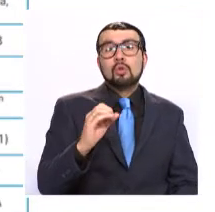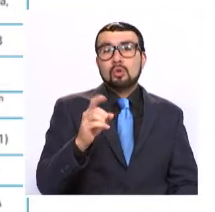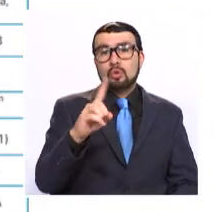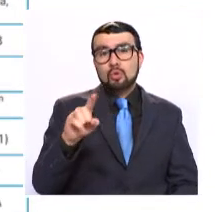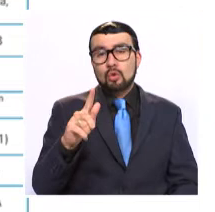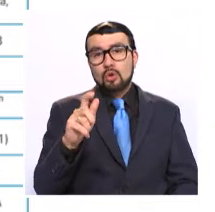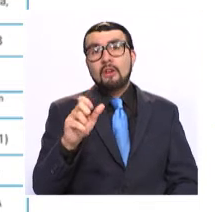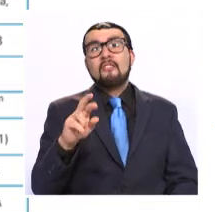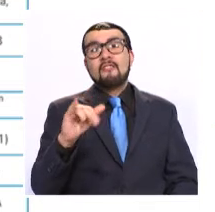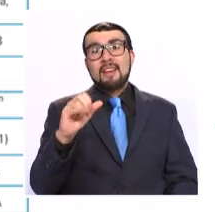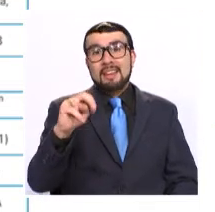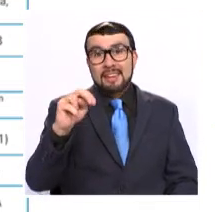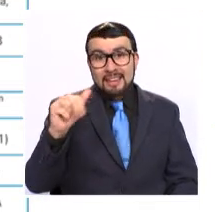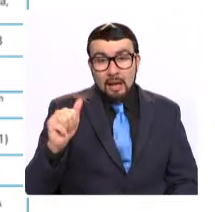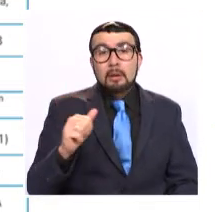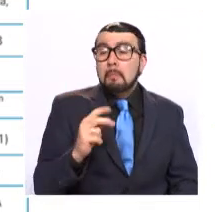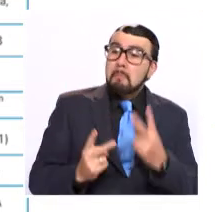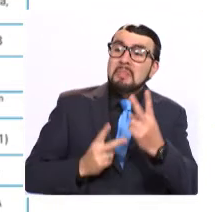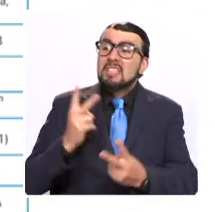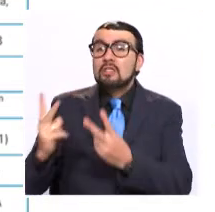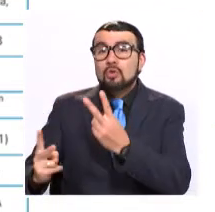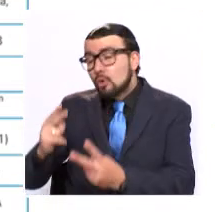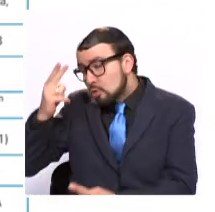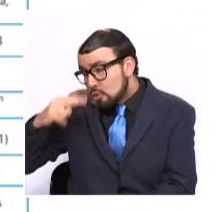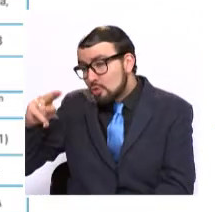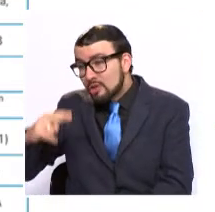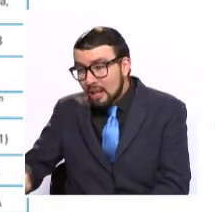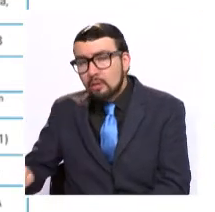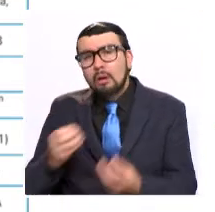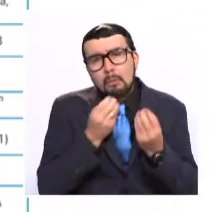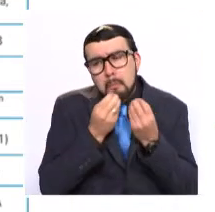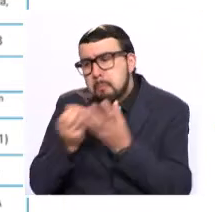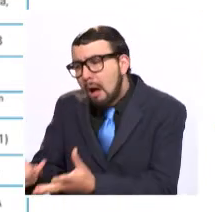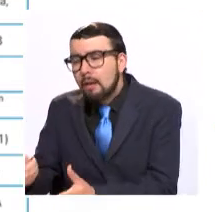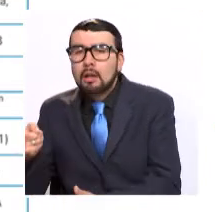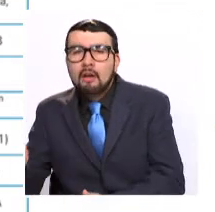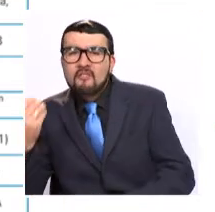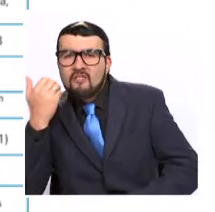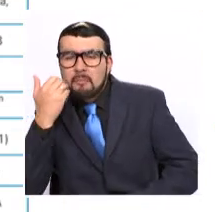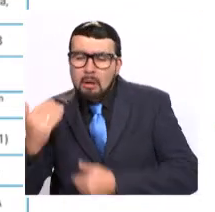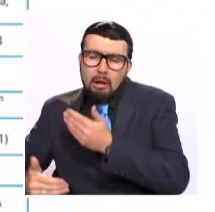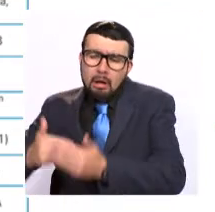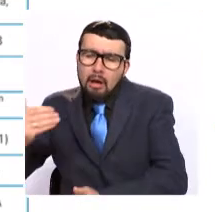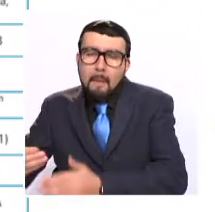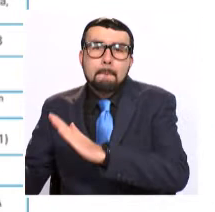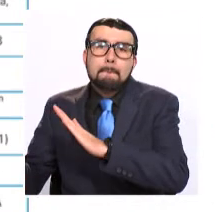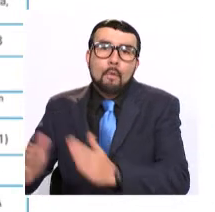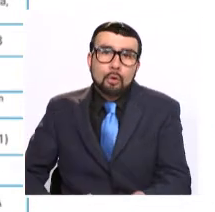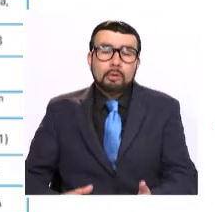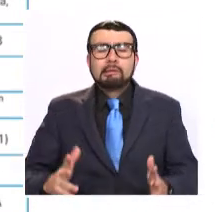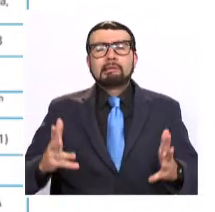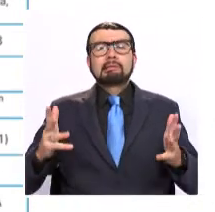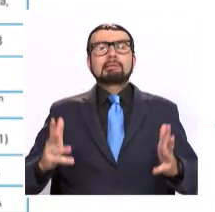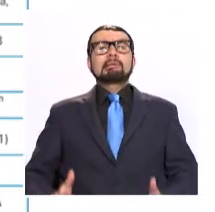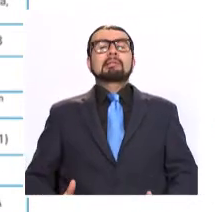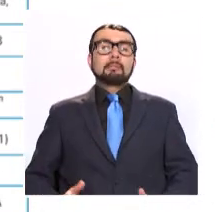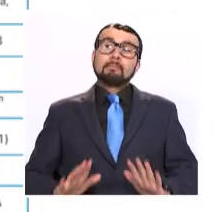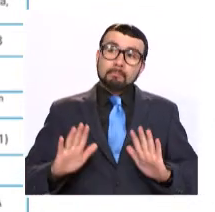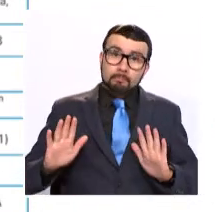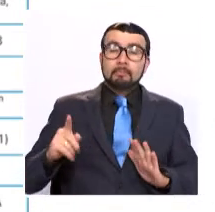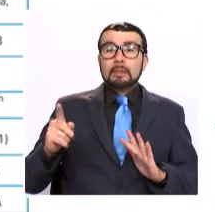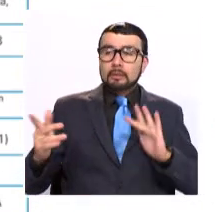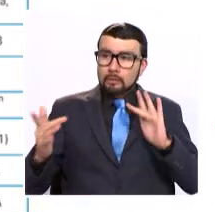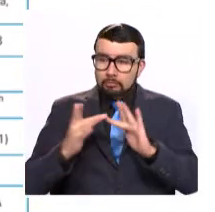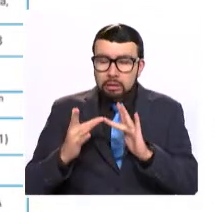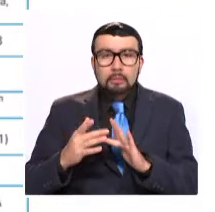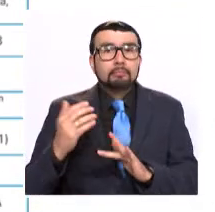nivel nacional. Y ojalá si ella o alguien que la conozca me haga contacto acá en Facebook Live para yo poner esa